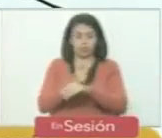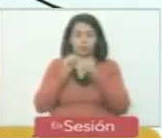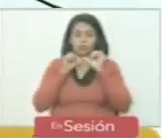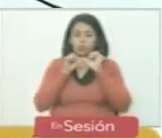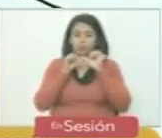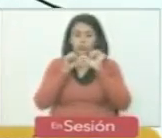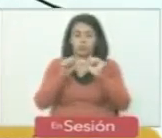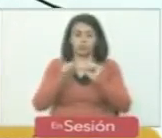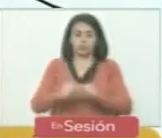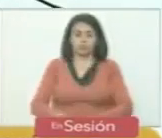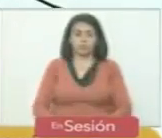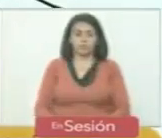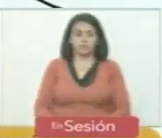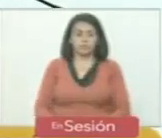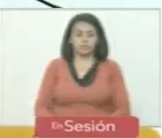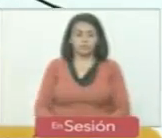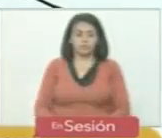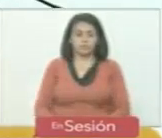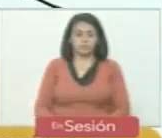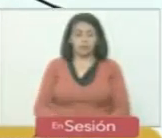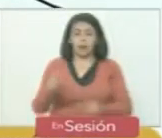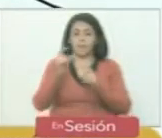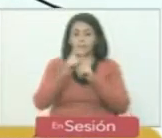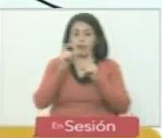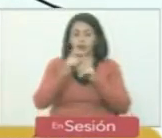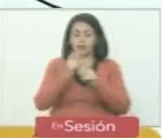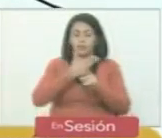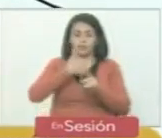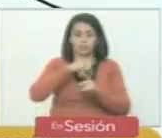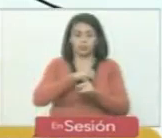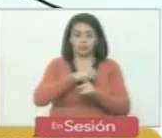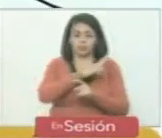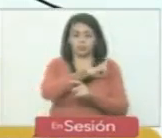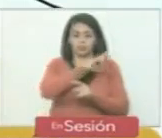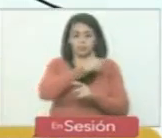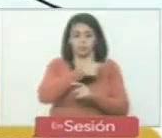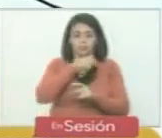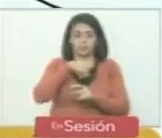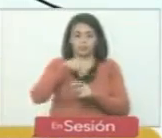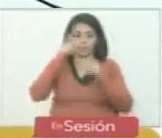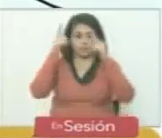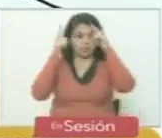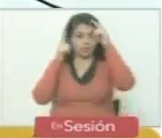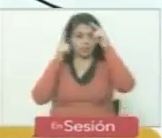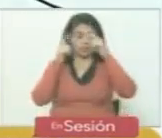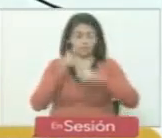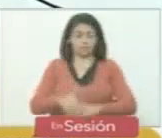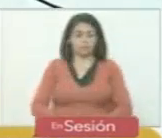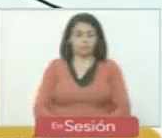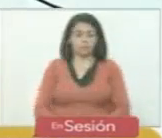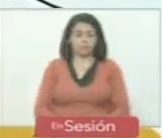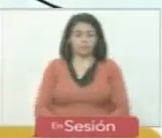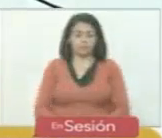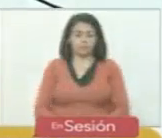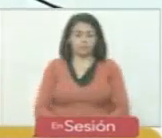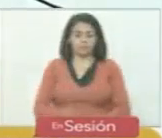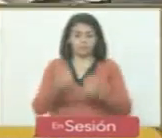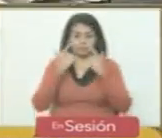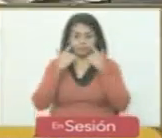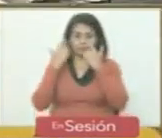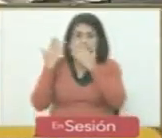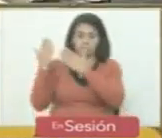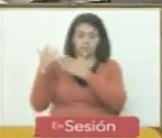duración de las palabras de nuestro comandante presidente Hugo Chávez. Adelante. En el